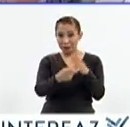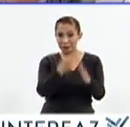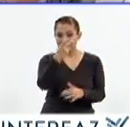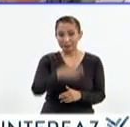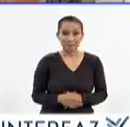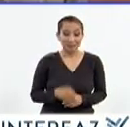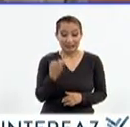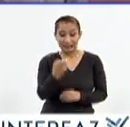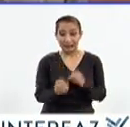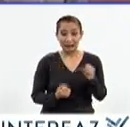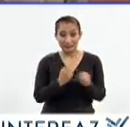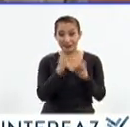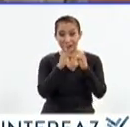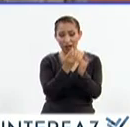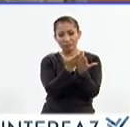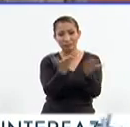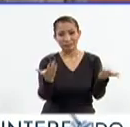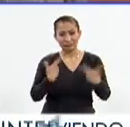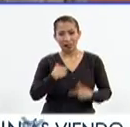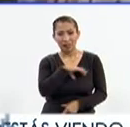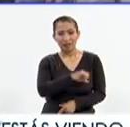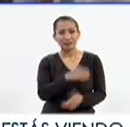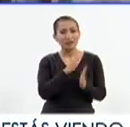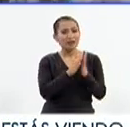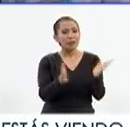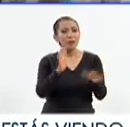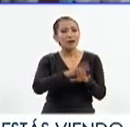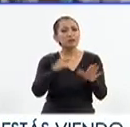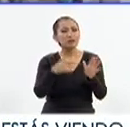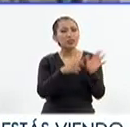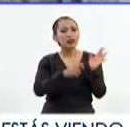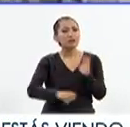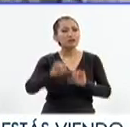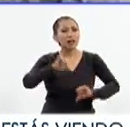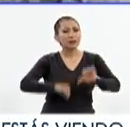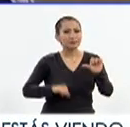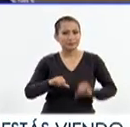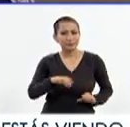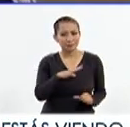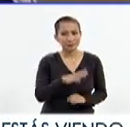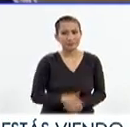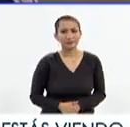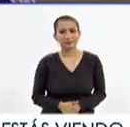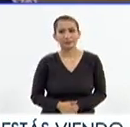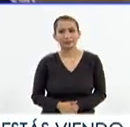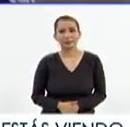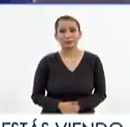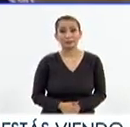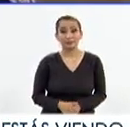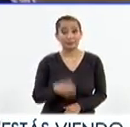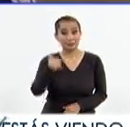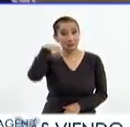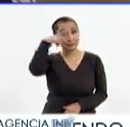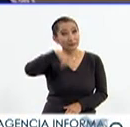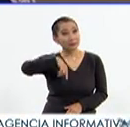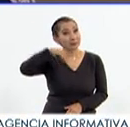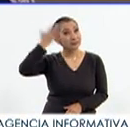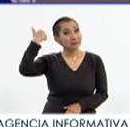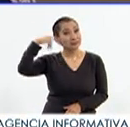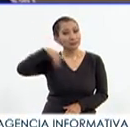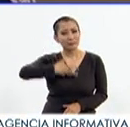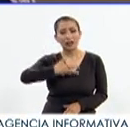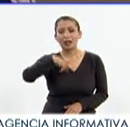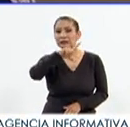edición. Este año la feria ofreció a los amantes de las letras más de 1,300 actividades. Hasta anoche